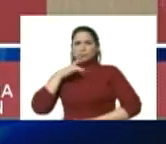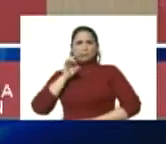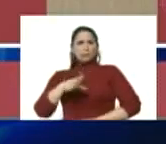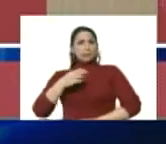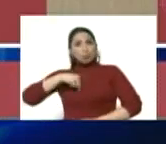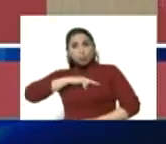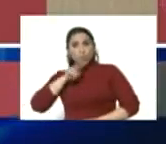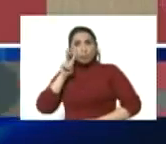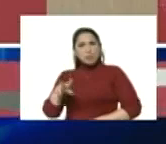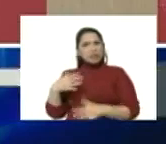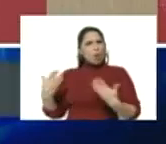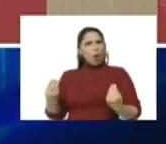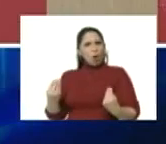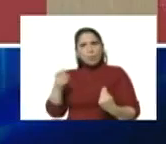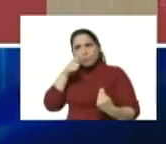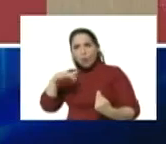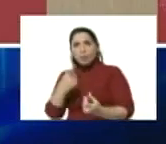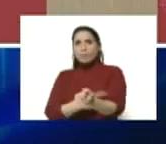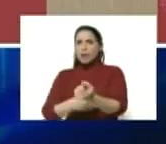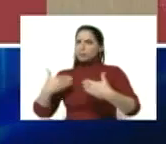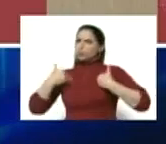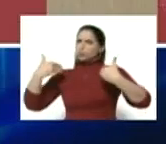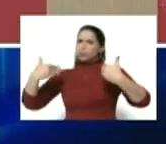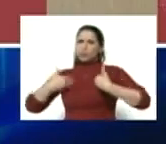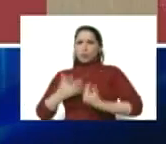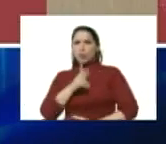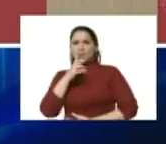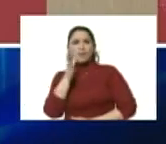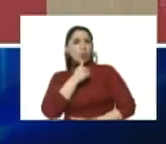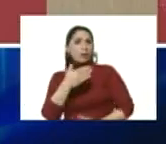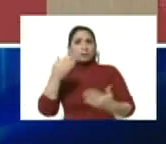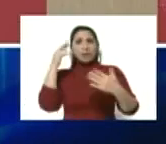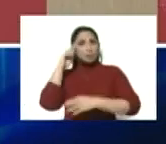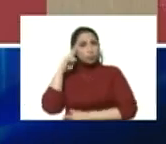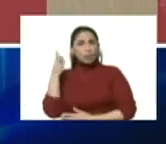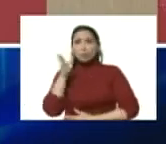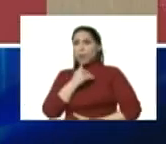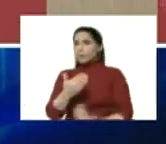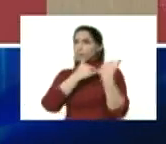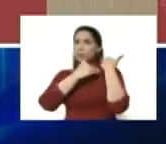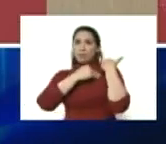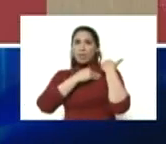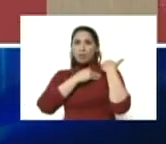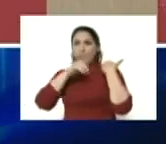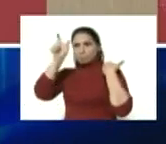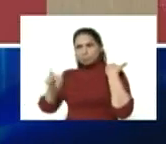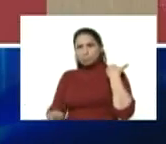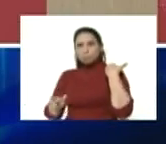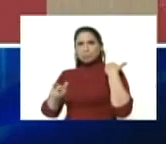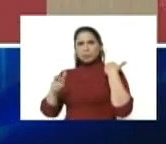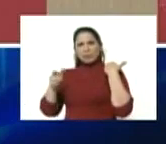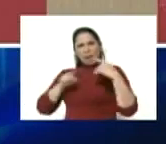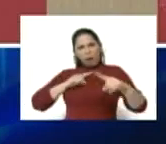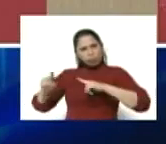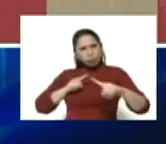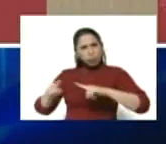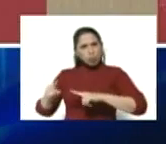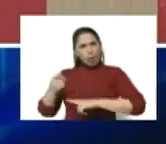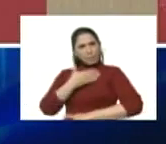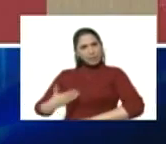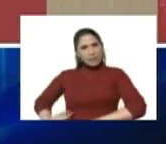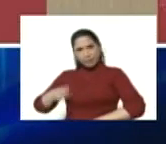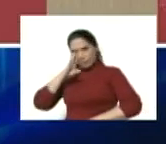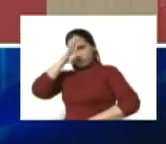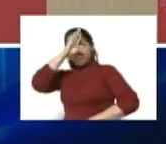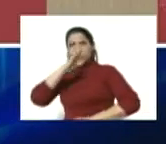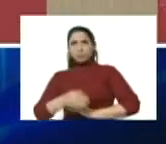para nosotros ver a este pueblo hermano sufrir la irracionalidad y la irresponsabilidad impune con la que actúa este